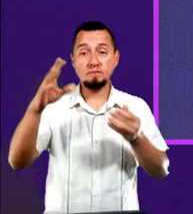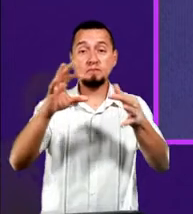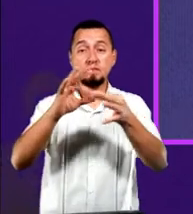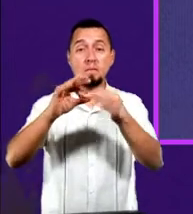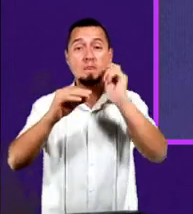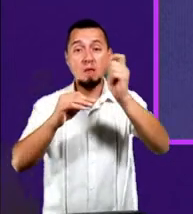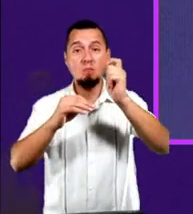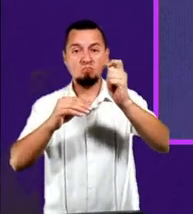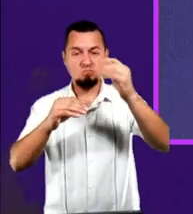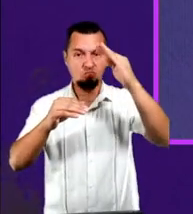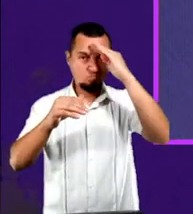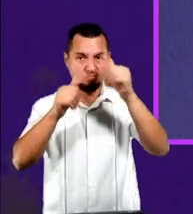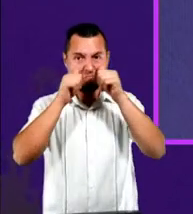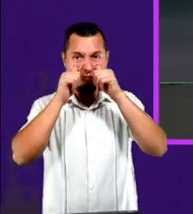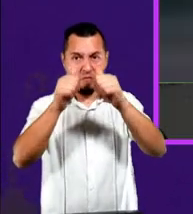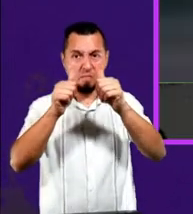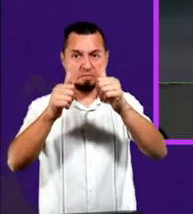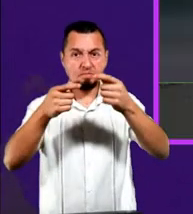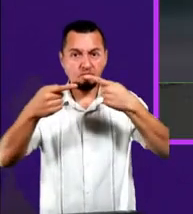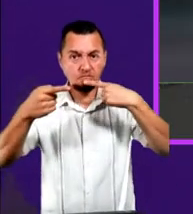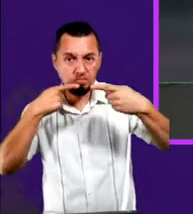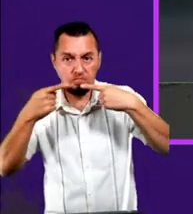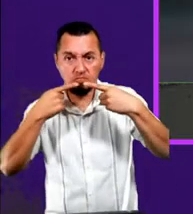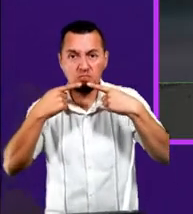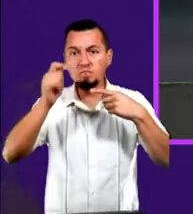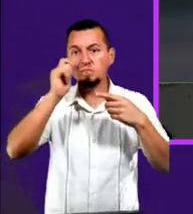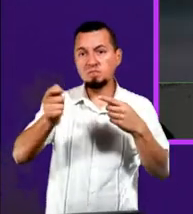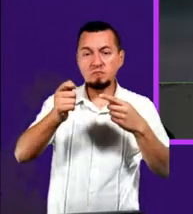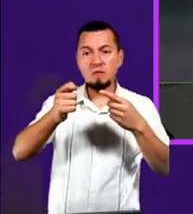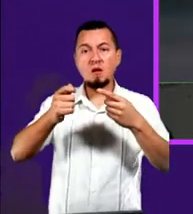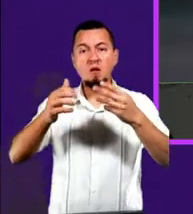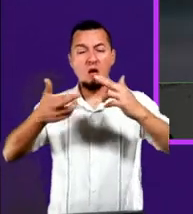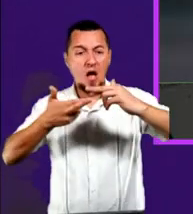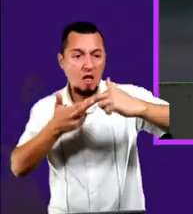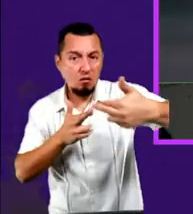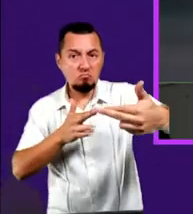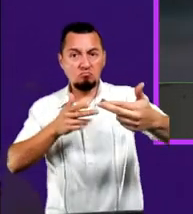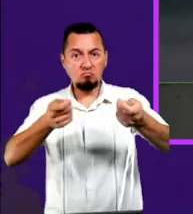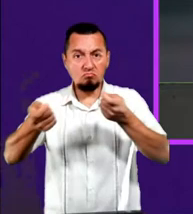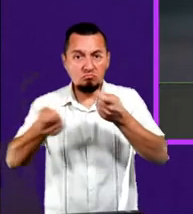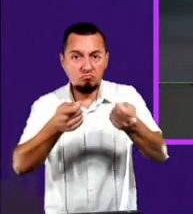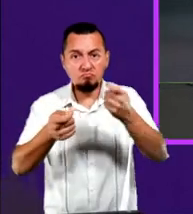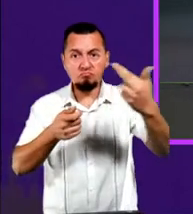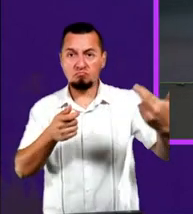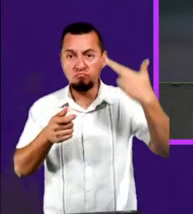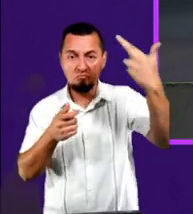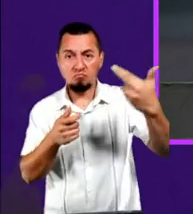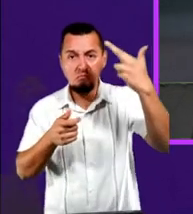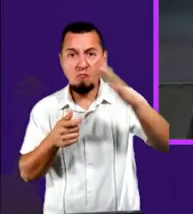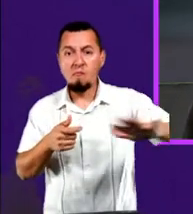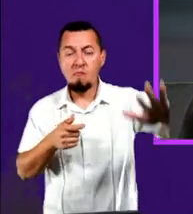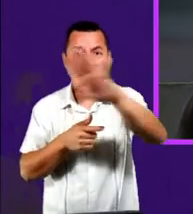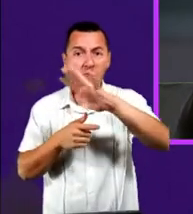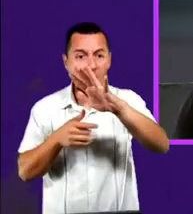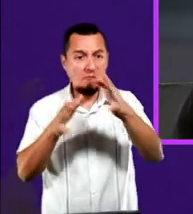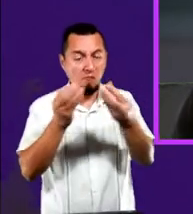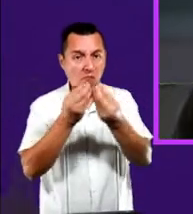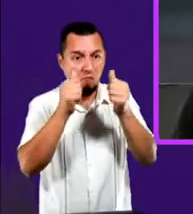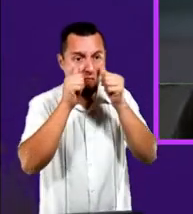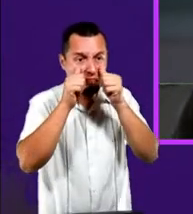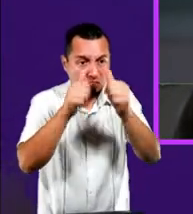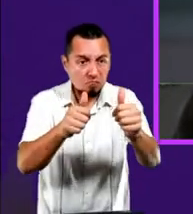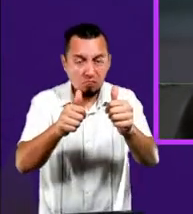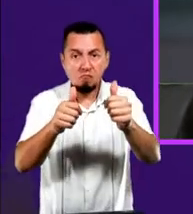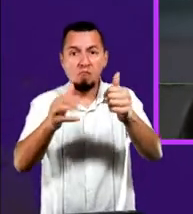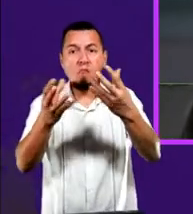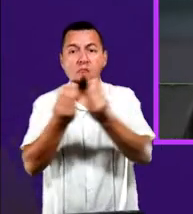La relación y la prevalencia de la autoridad secular sobre la